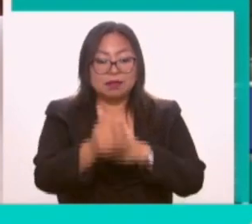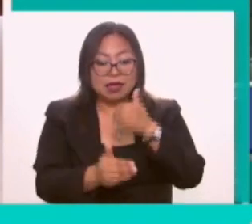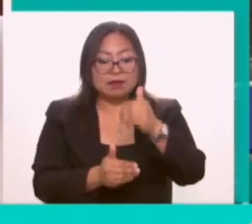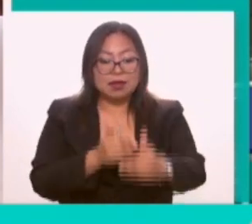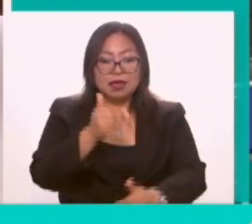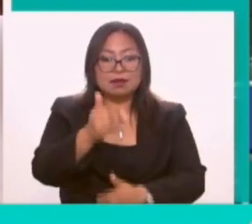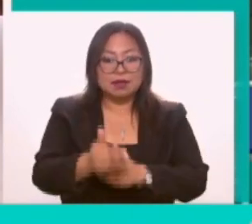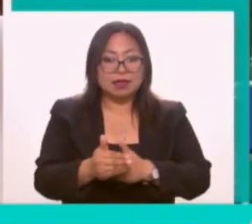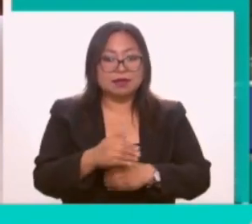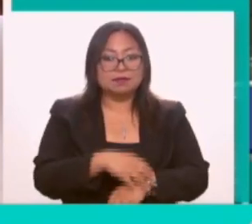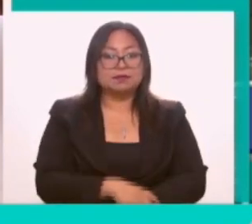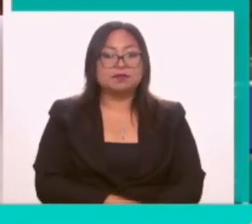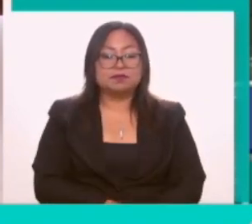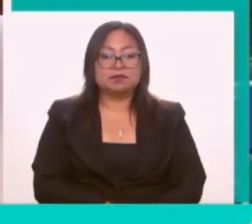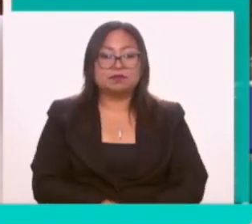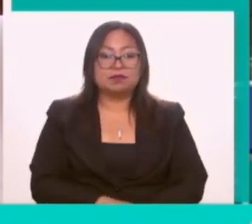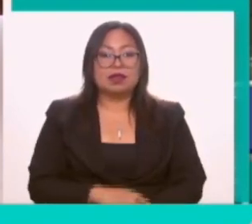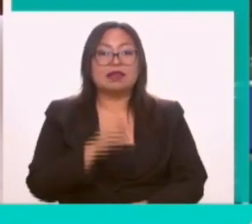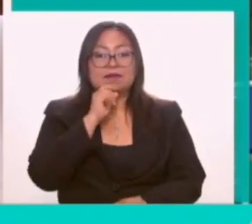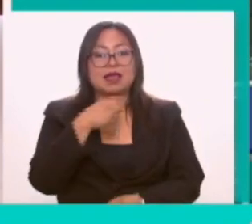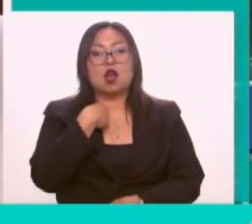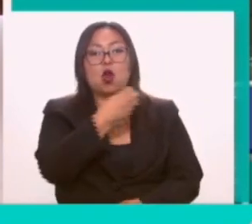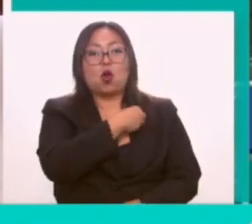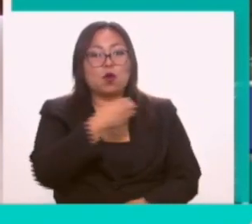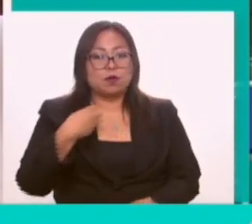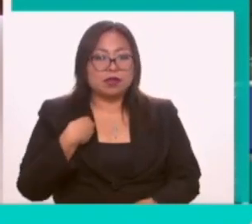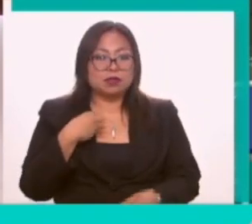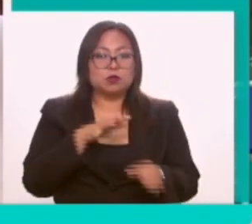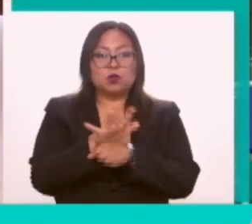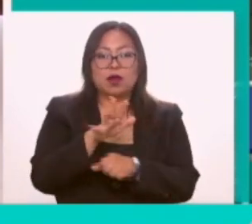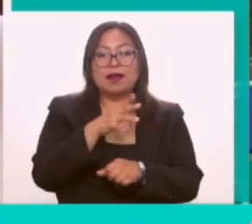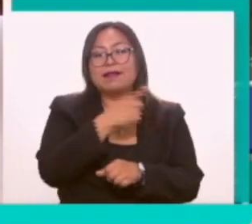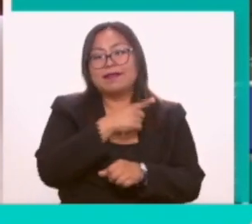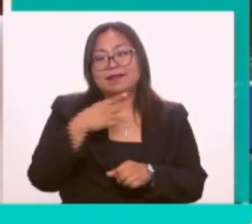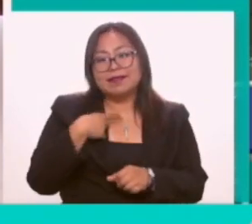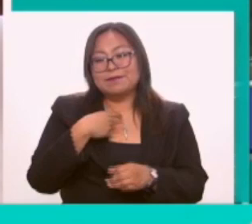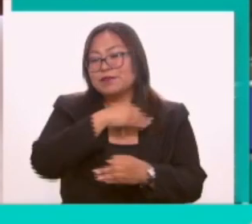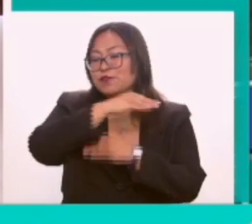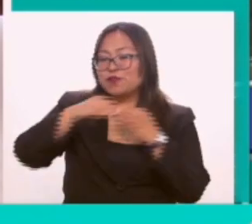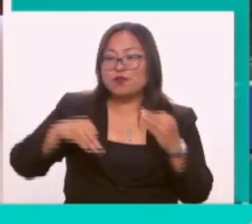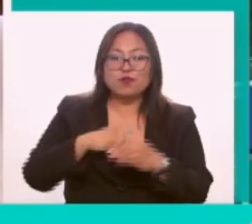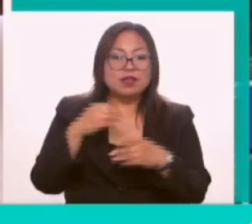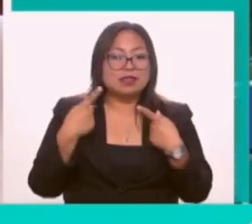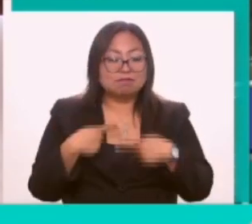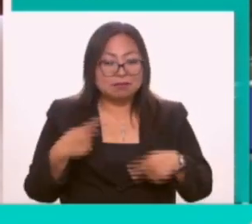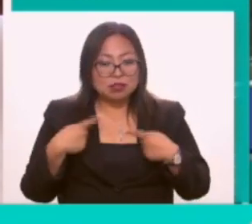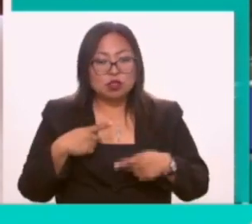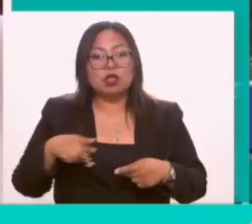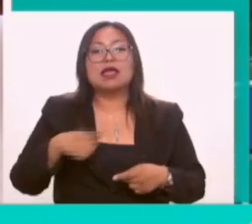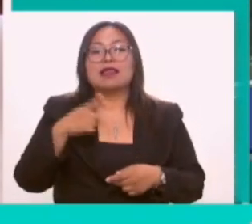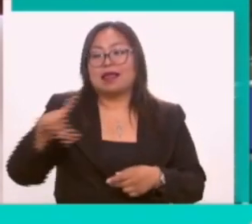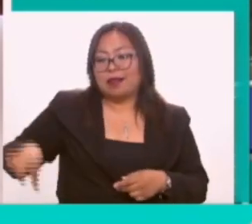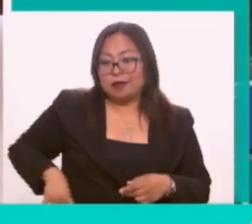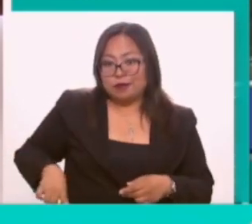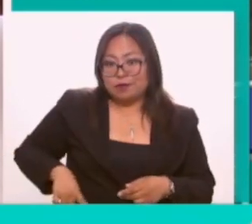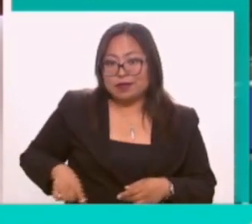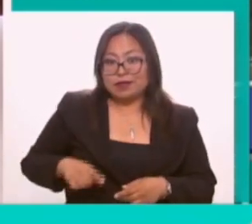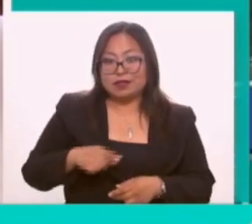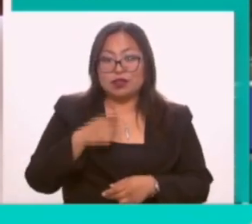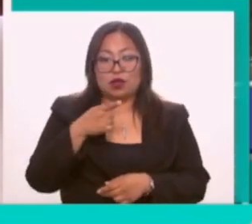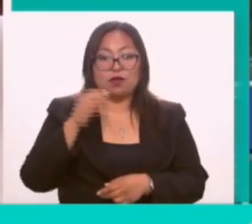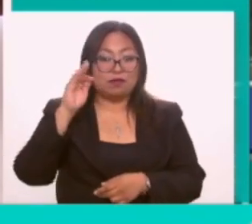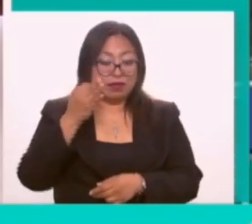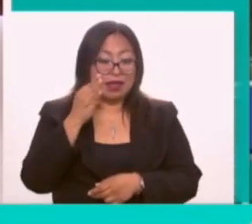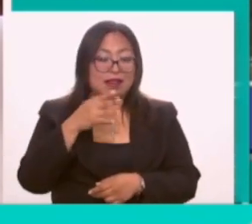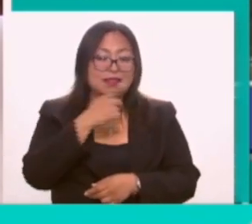de su gestión, aunado a la obligación que existe por parte de todos los sujetos obligados y los servidores